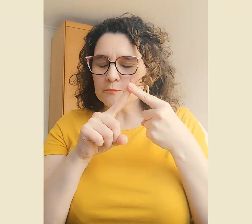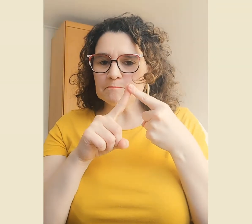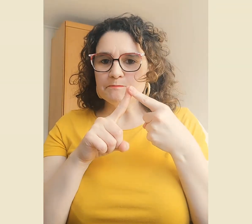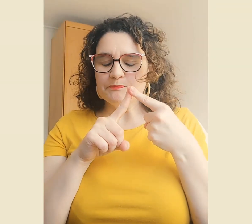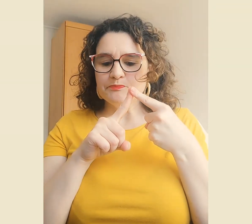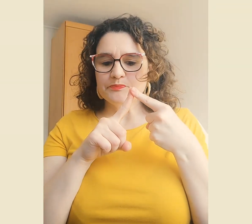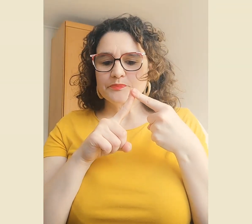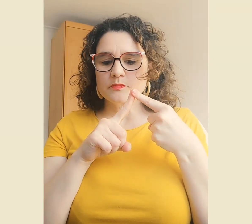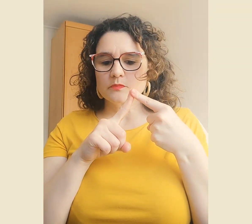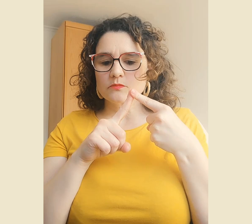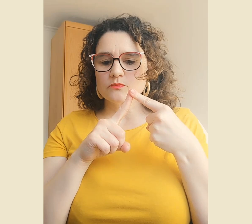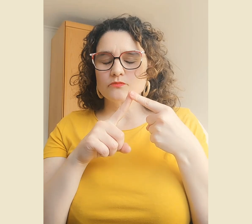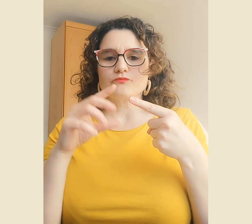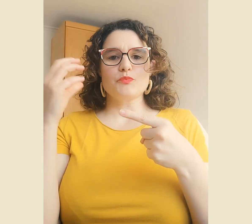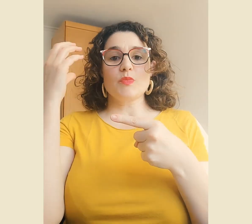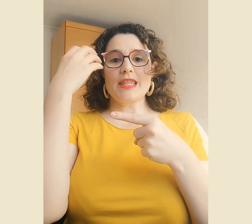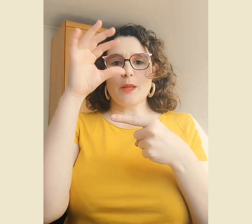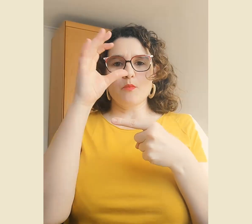de signos.